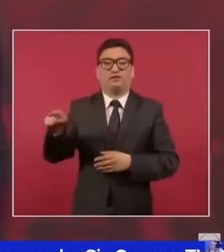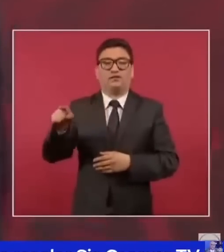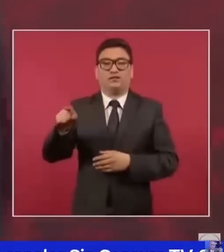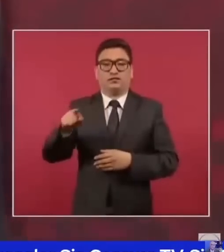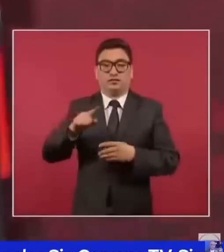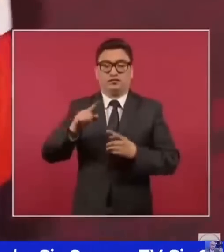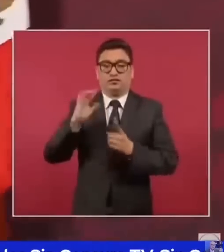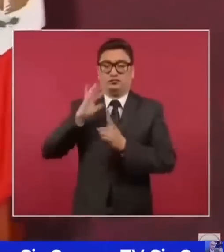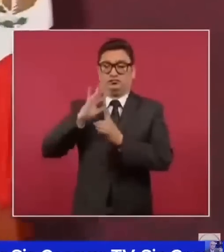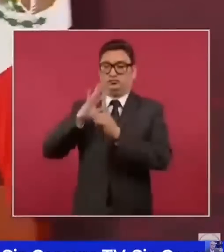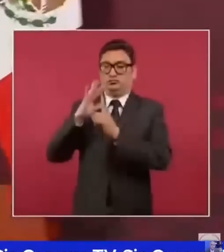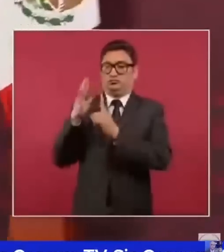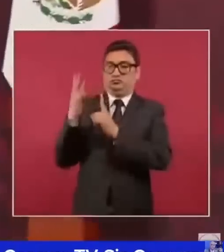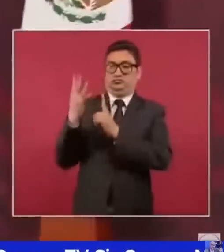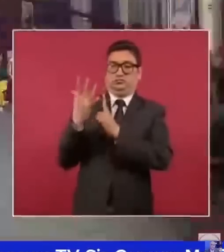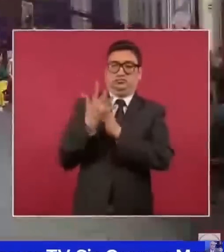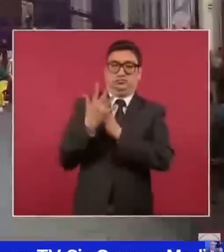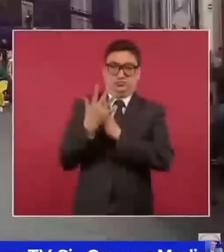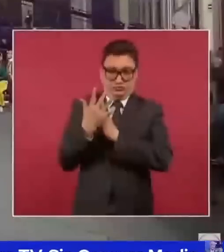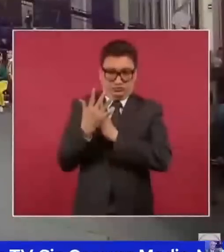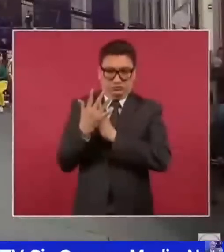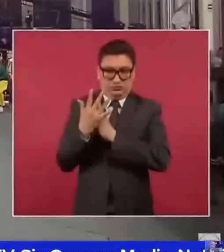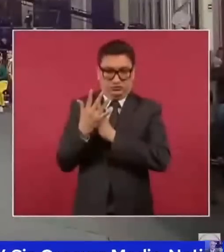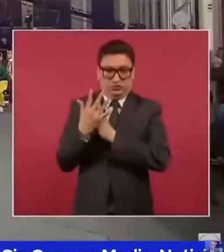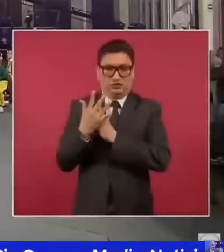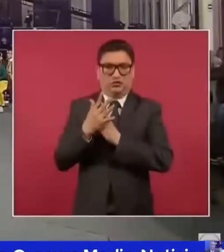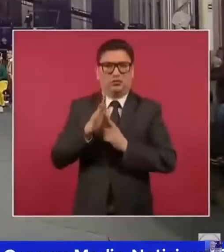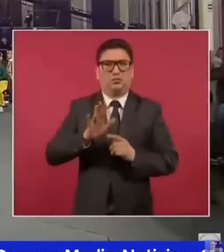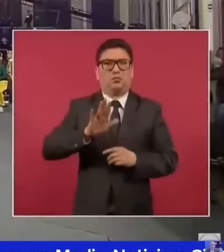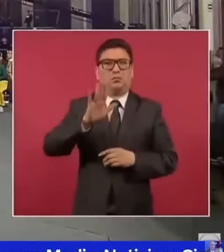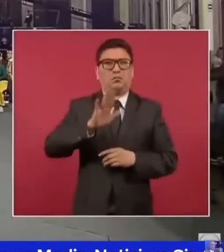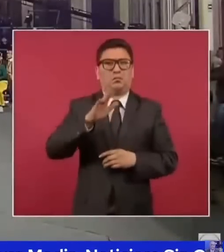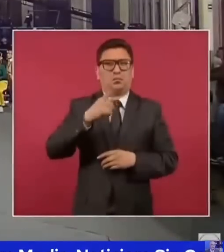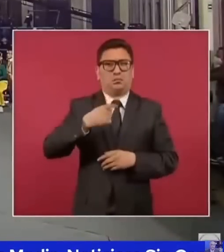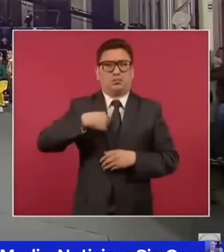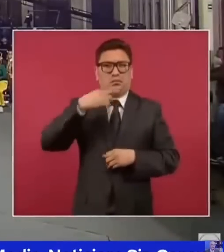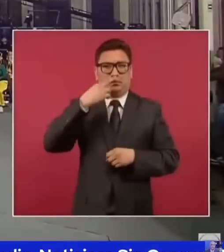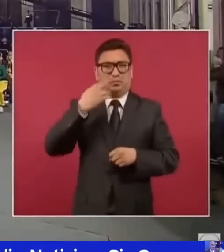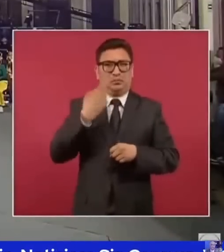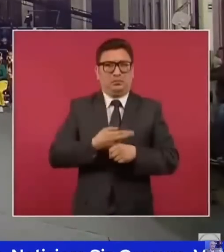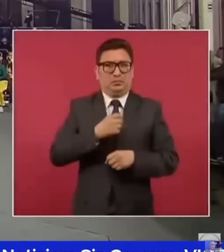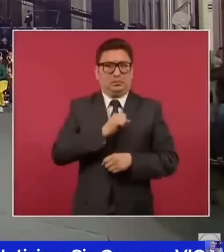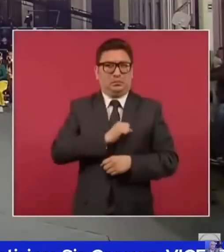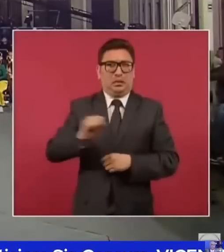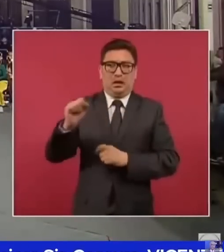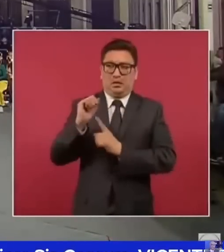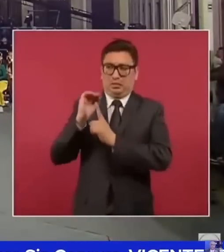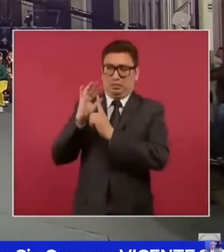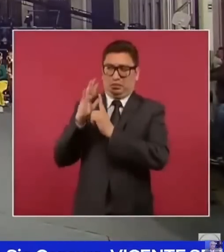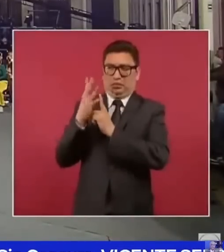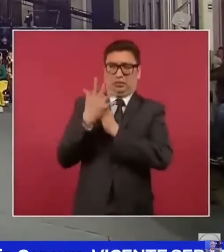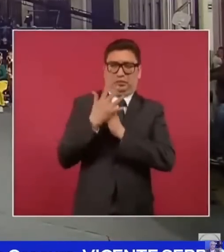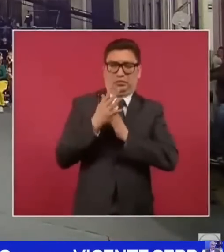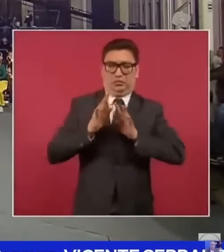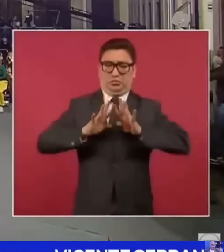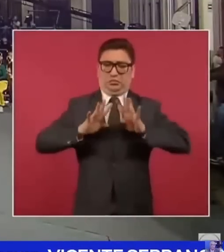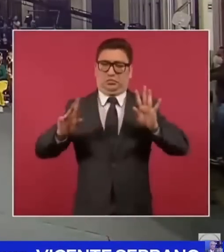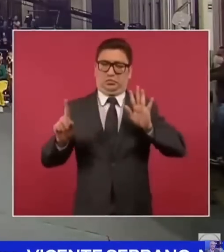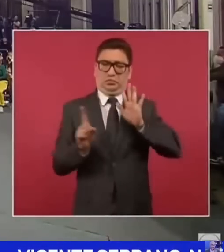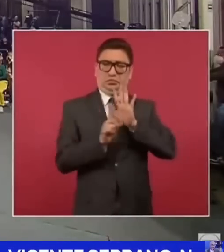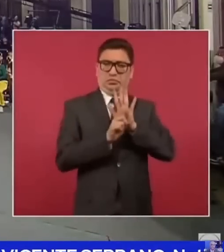me rodean como si yo fuese un delincuente para la foto del